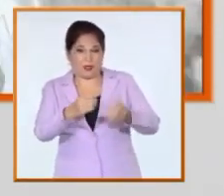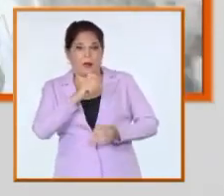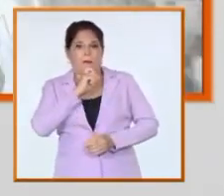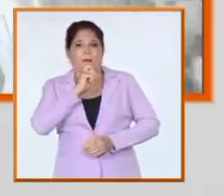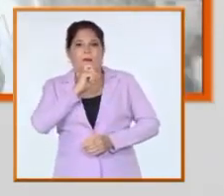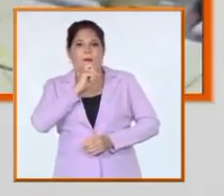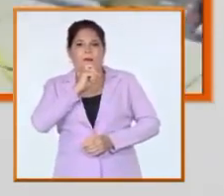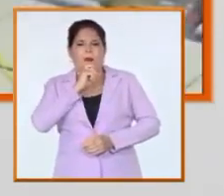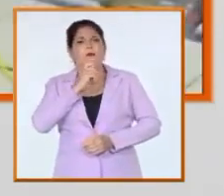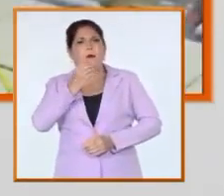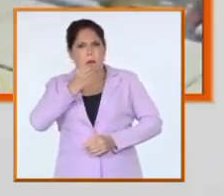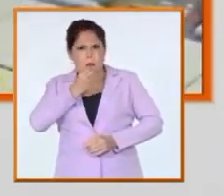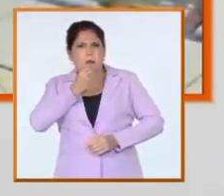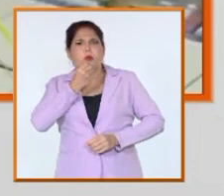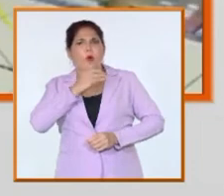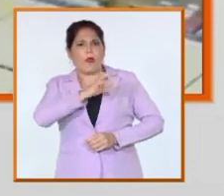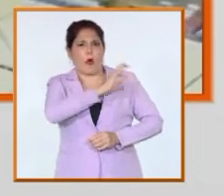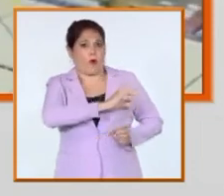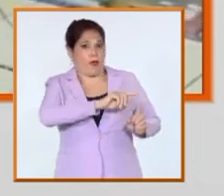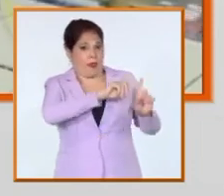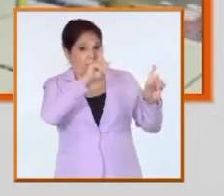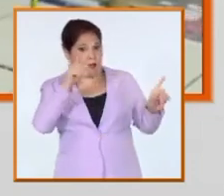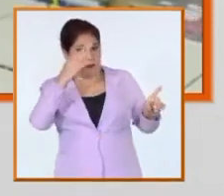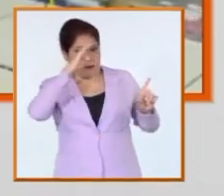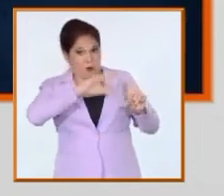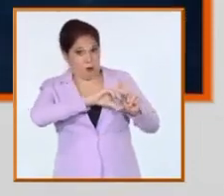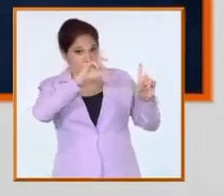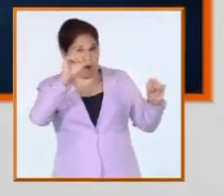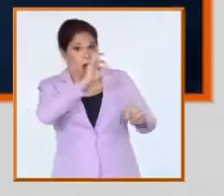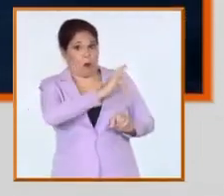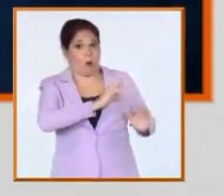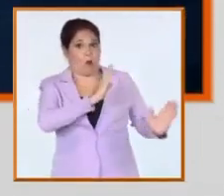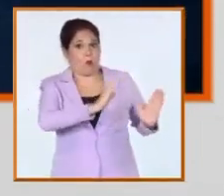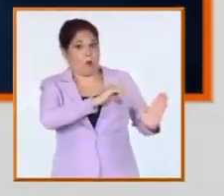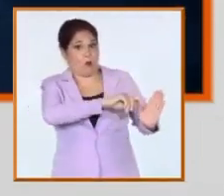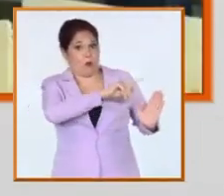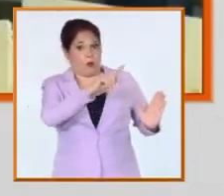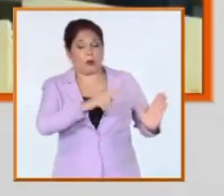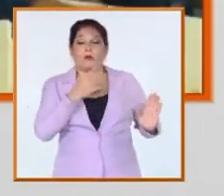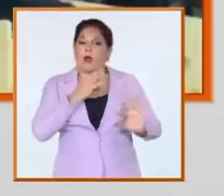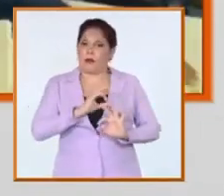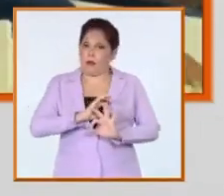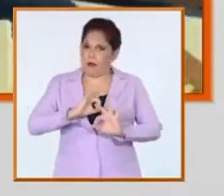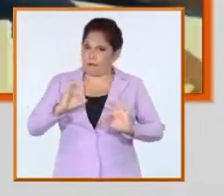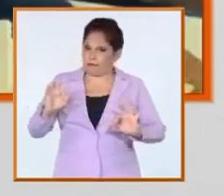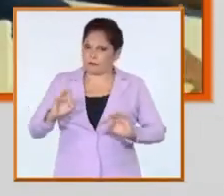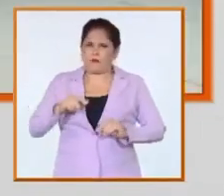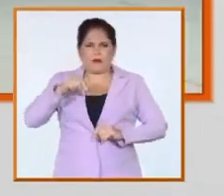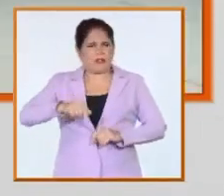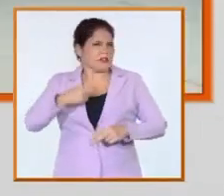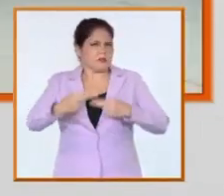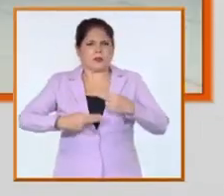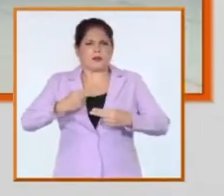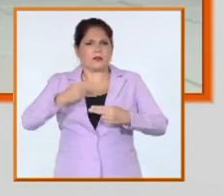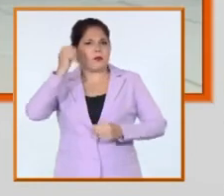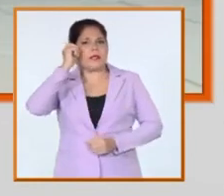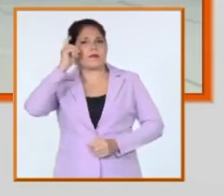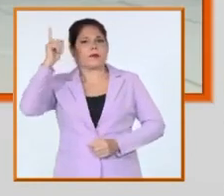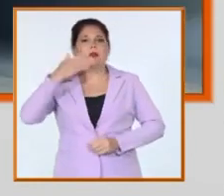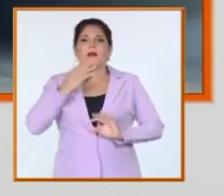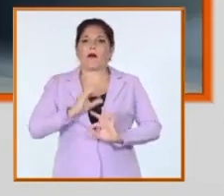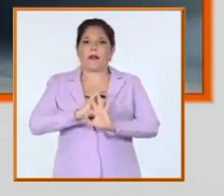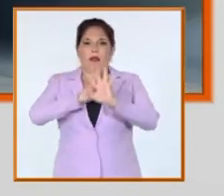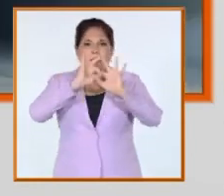p y podría cubrir el Oriente del país además mujeres sanitario igual con la calidad o sea aquí lo que estamos cogiendo la experiencia y la calidad